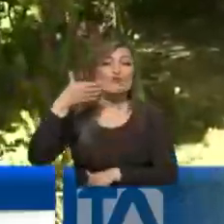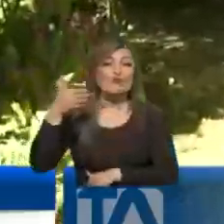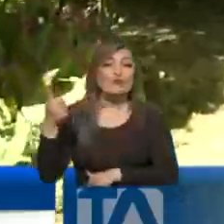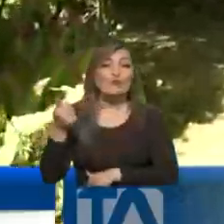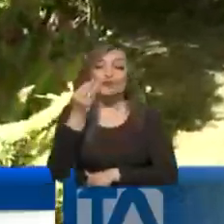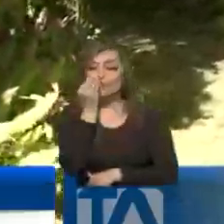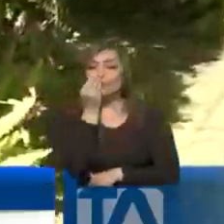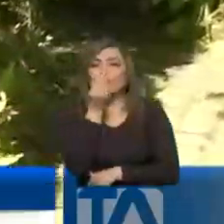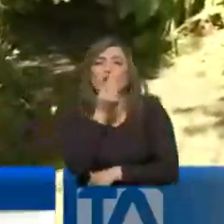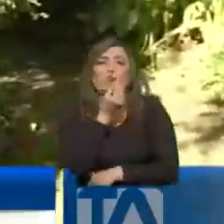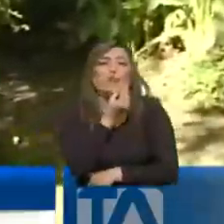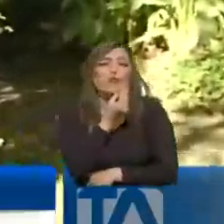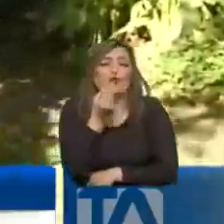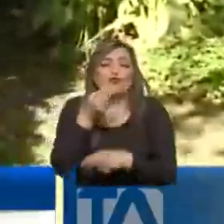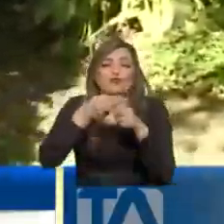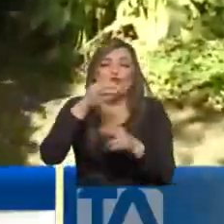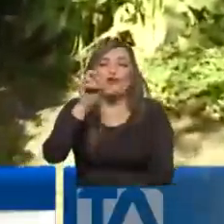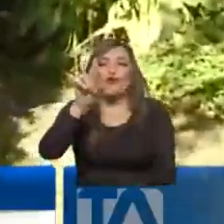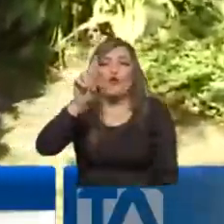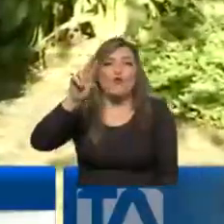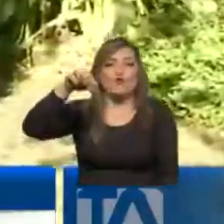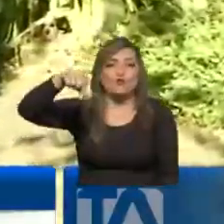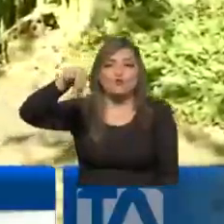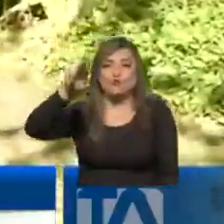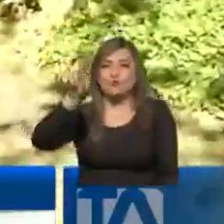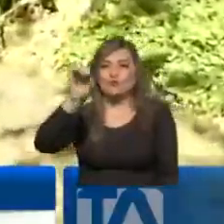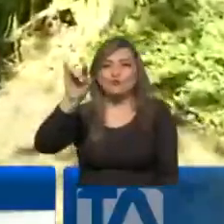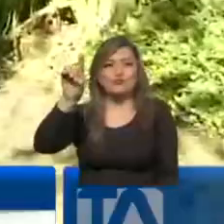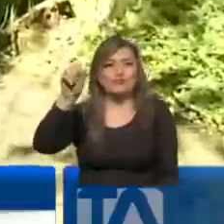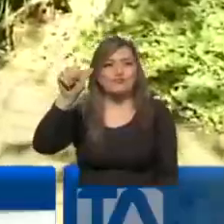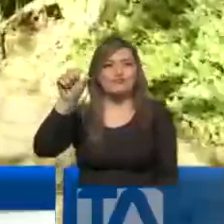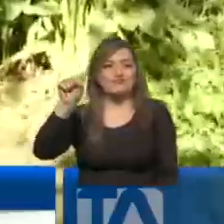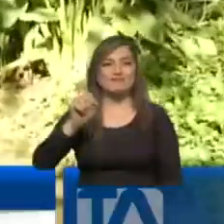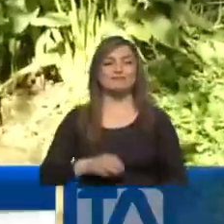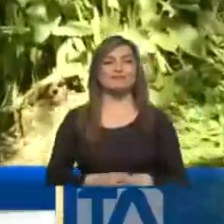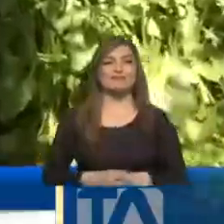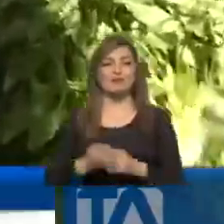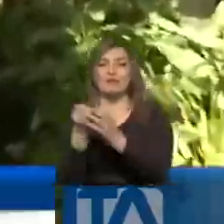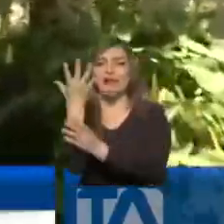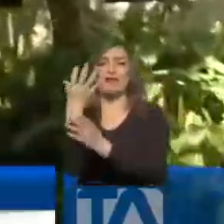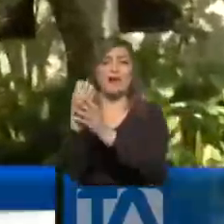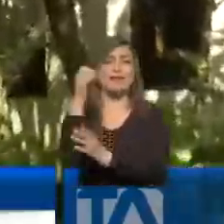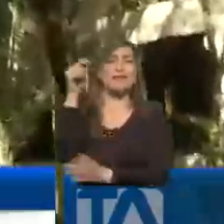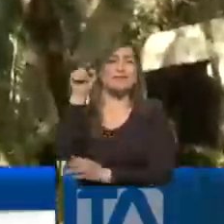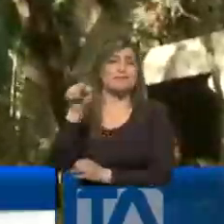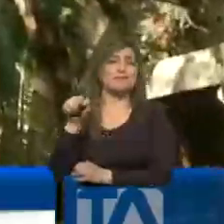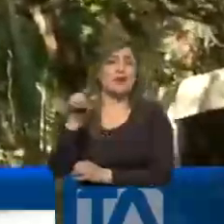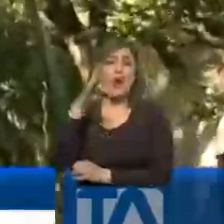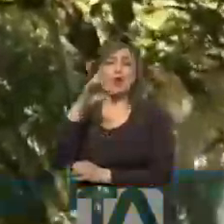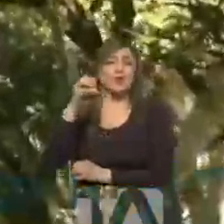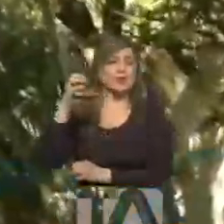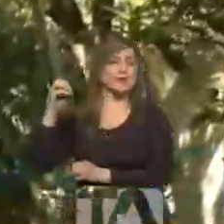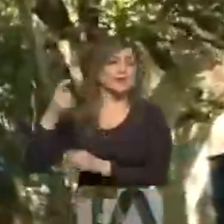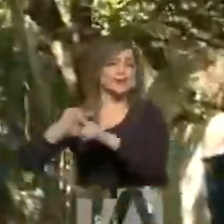de orquídeas. Además, en este mismo lugar tenemos alrededor de 10.000 plantas de 800 especies